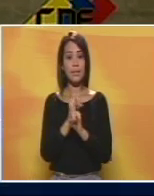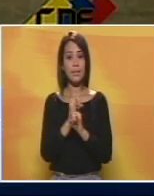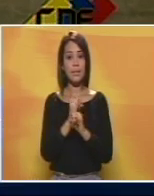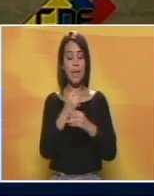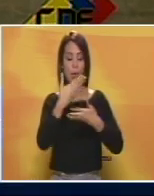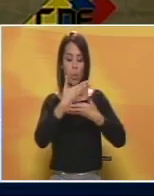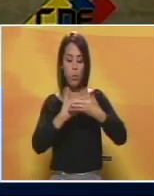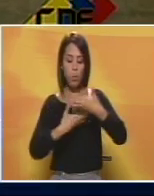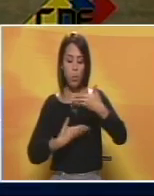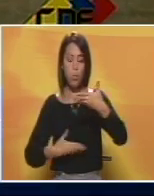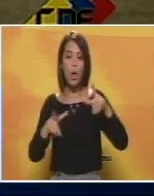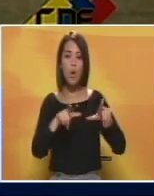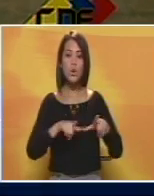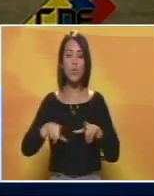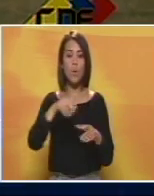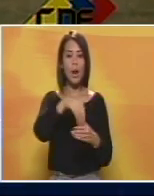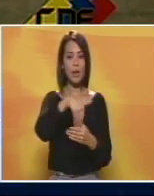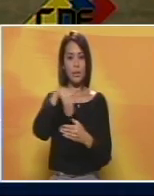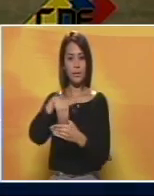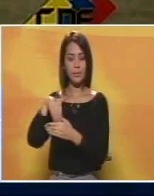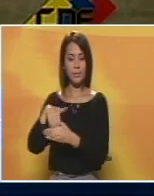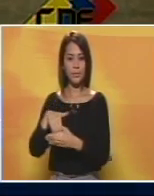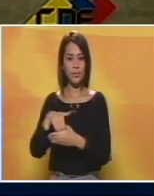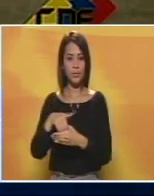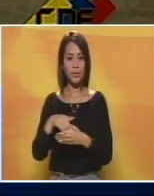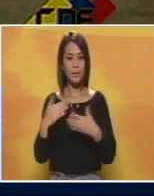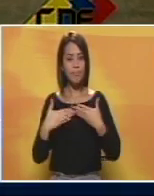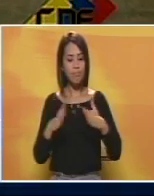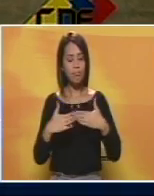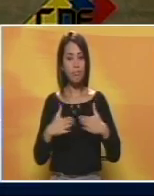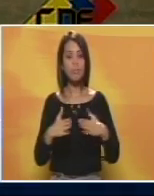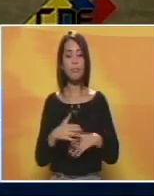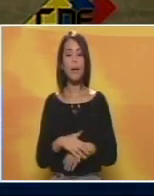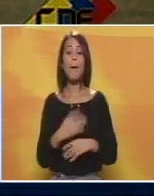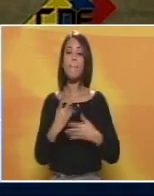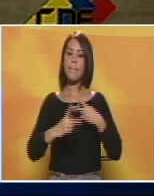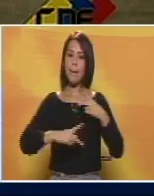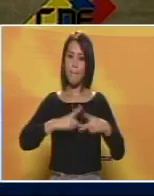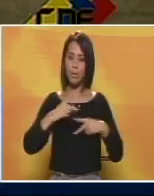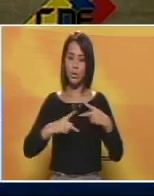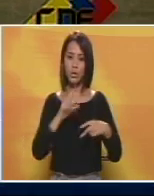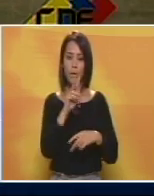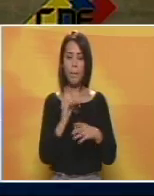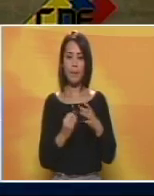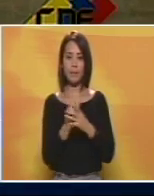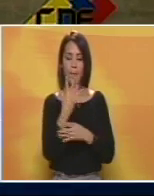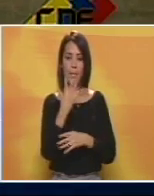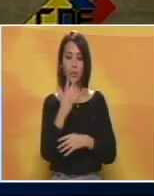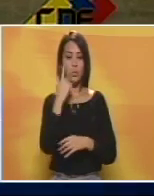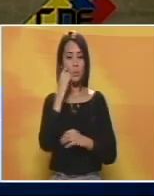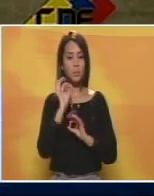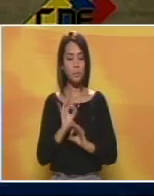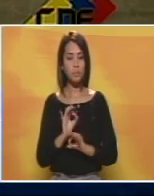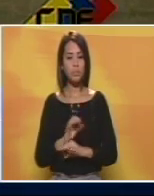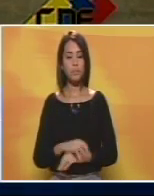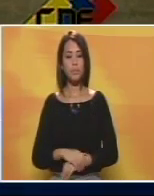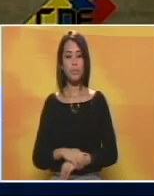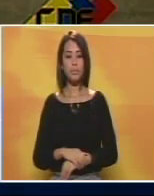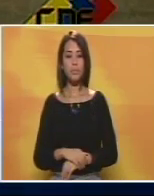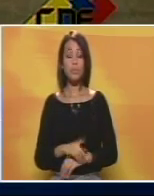de los centros electorales que van a estar habilitados para el proceso del 20 de mayo y de acuerdo a esa